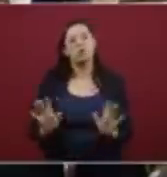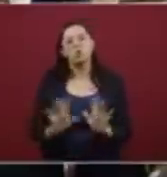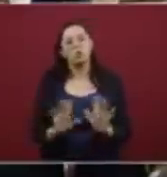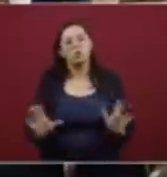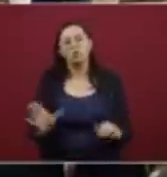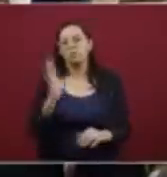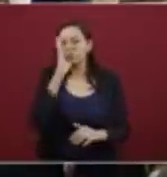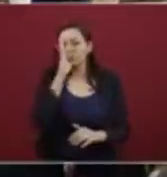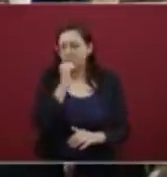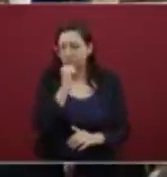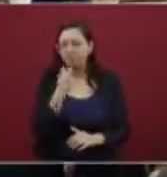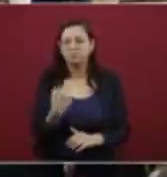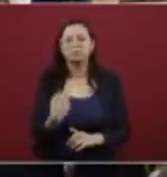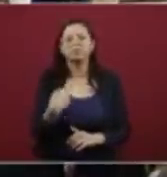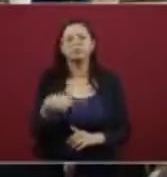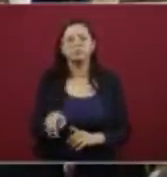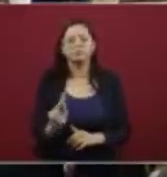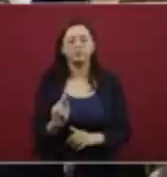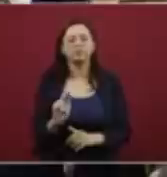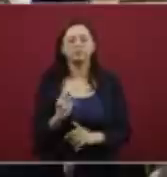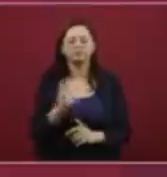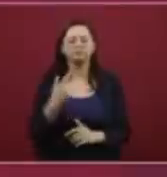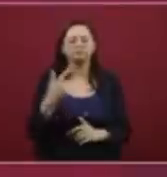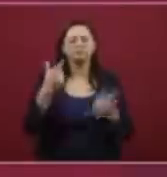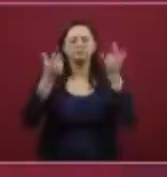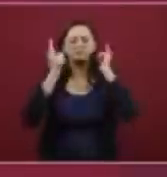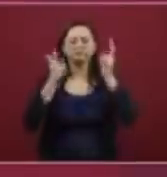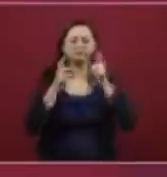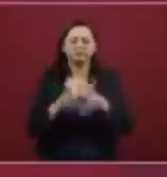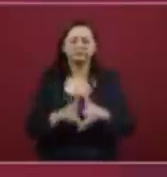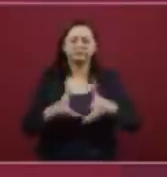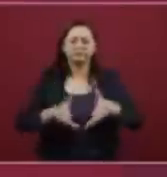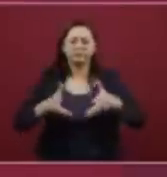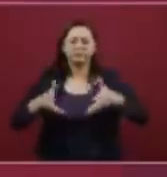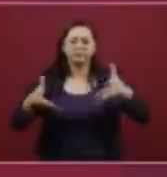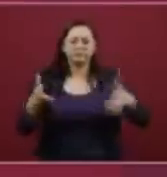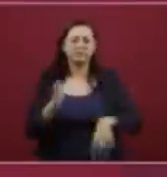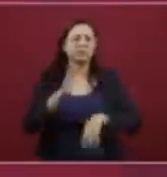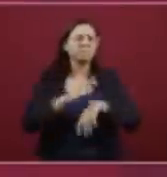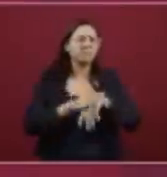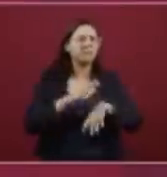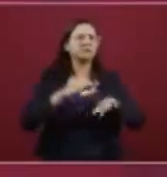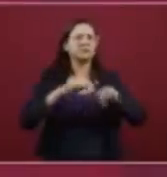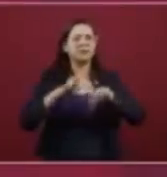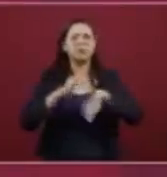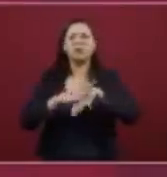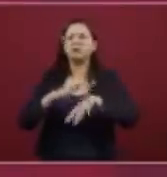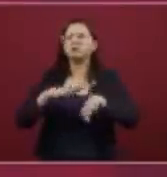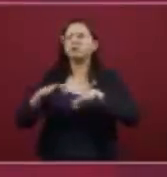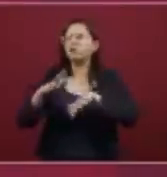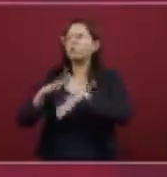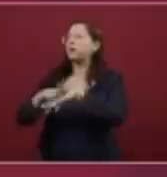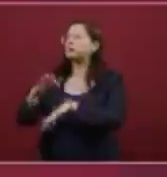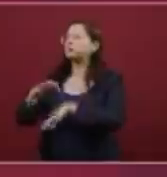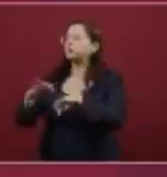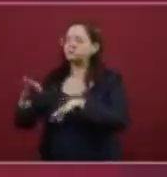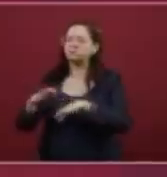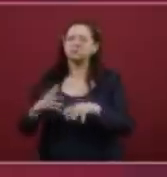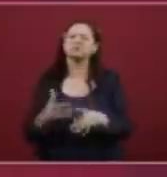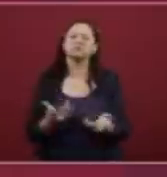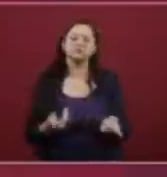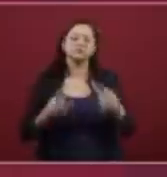nosotros esperamos que haya crecimiento y se van a contratar a